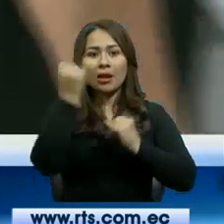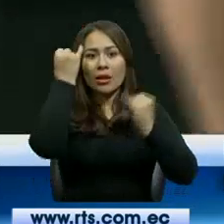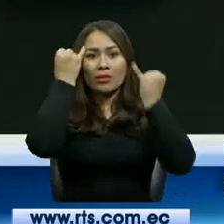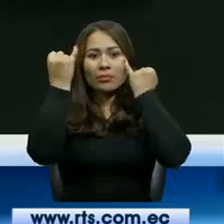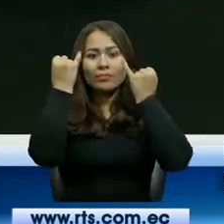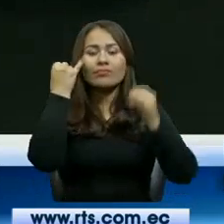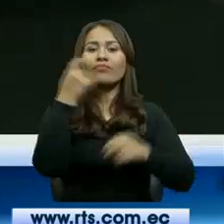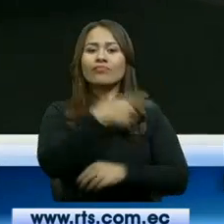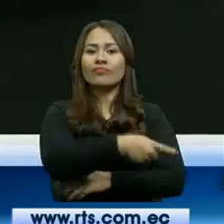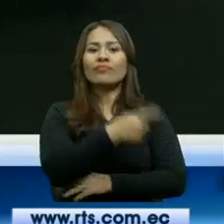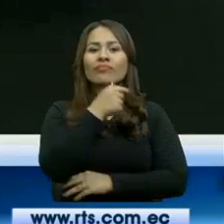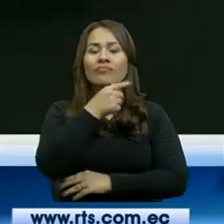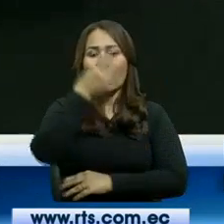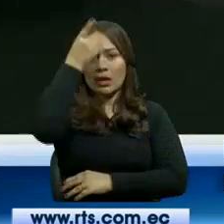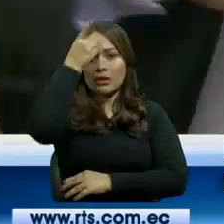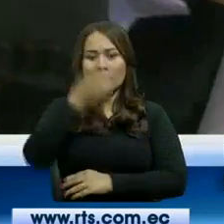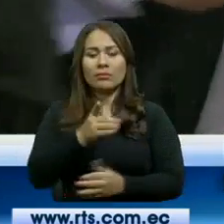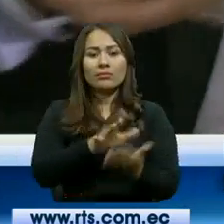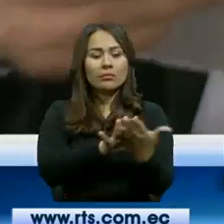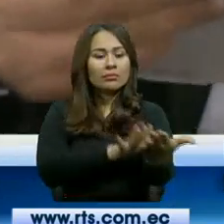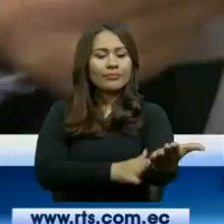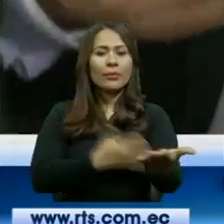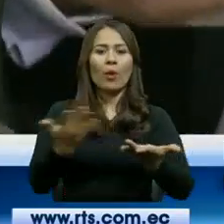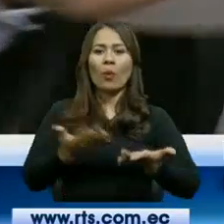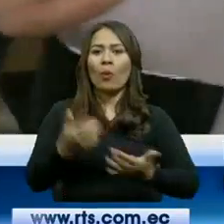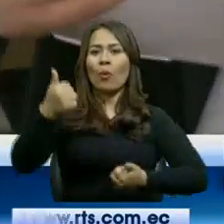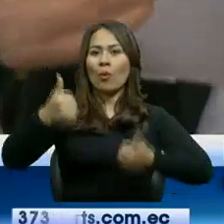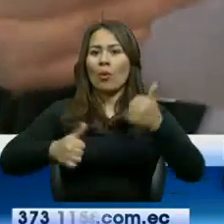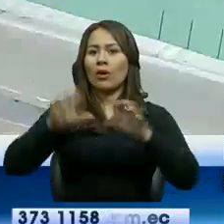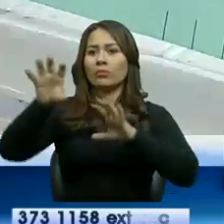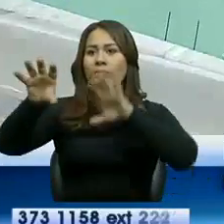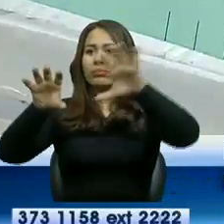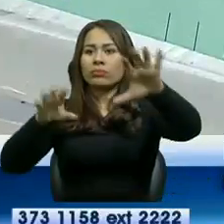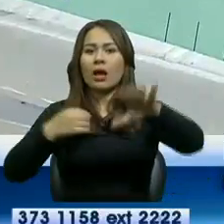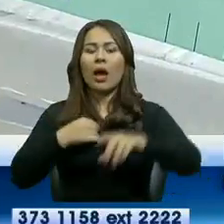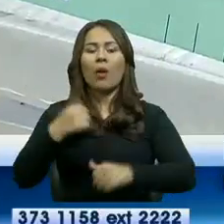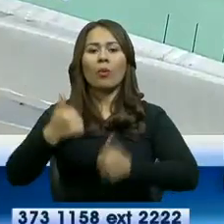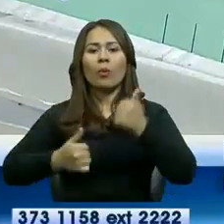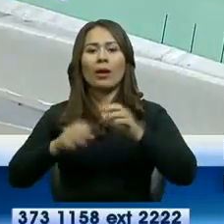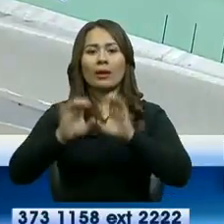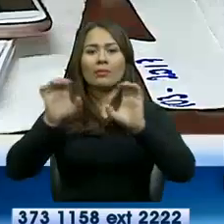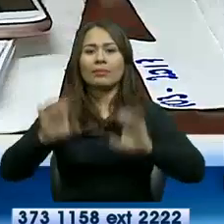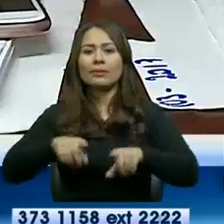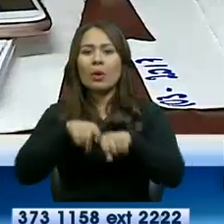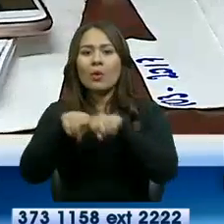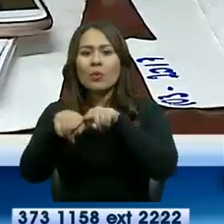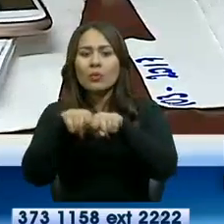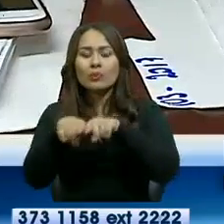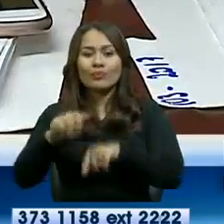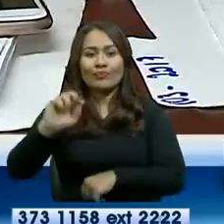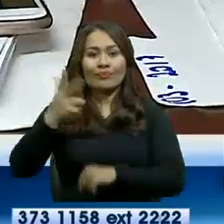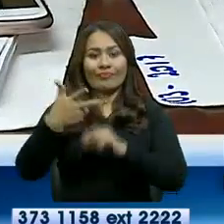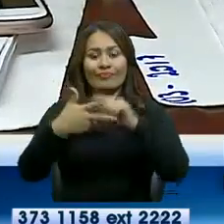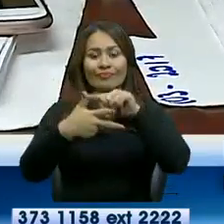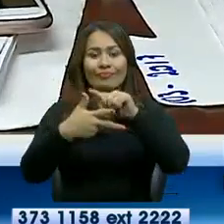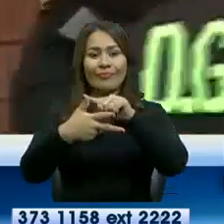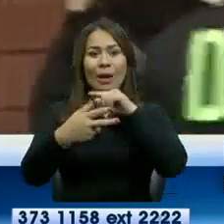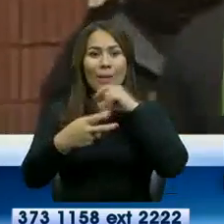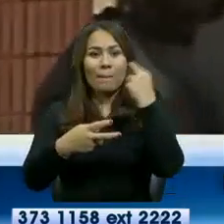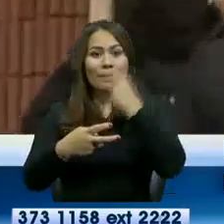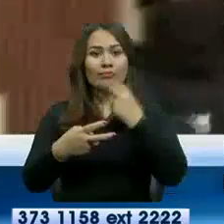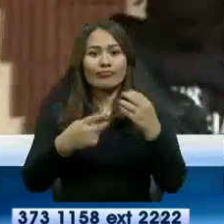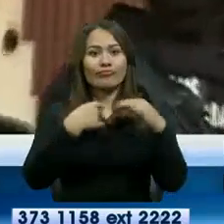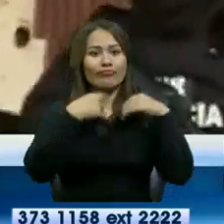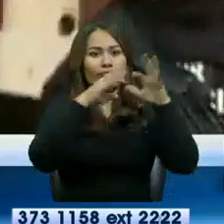Estratégicos quien definía qué proyectos debía ejecutarse y a qué empresa se debía llamar a los concursos. El tercer elemento, el